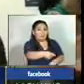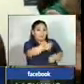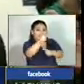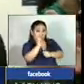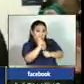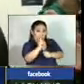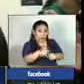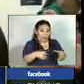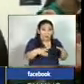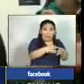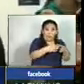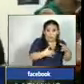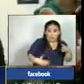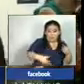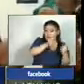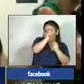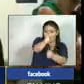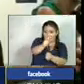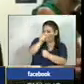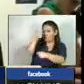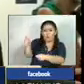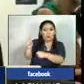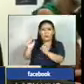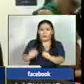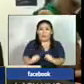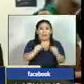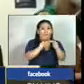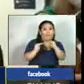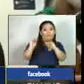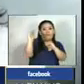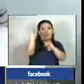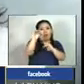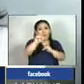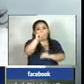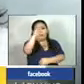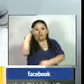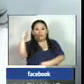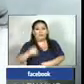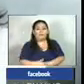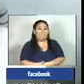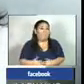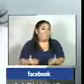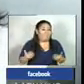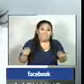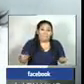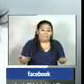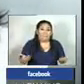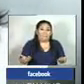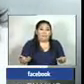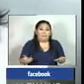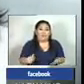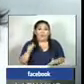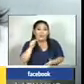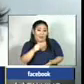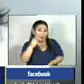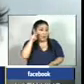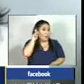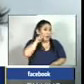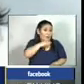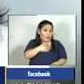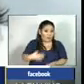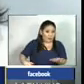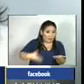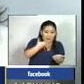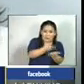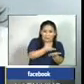de Estado contra otro órgano de Estado en el sistema interamericano de derechos humanos. Prácticamente lo que ha propuesto el presidente